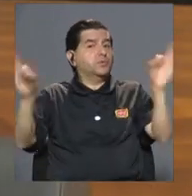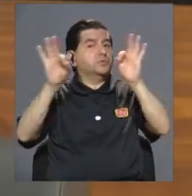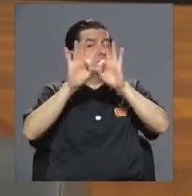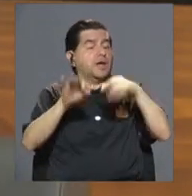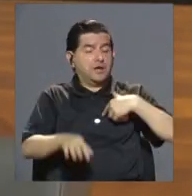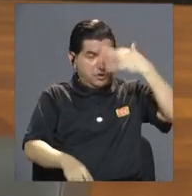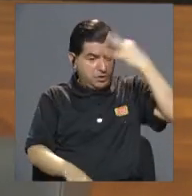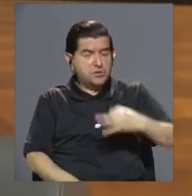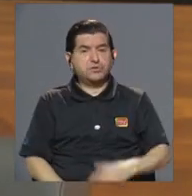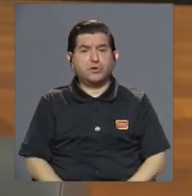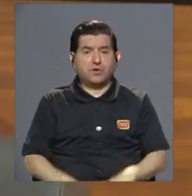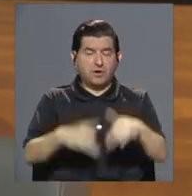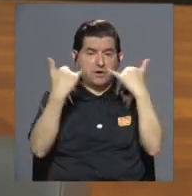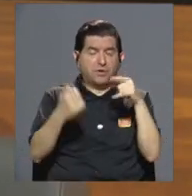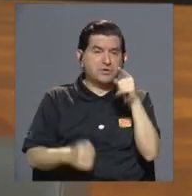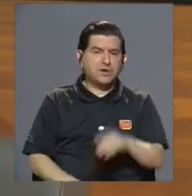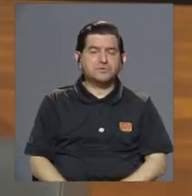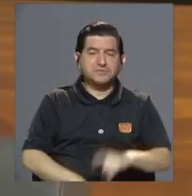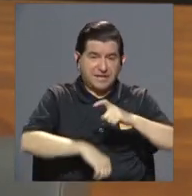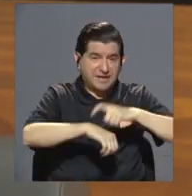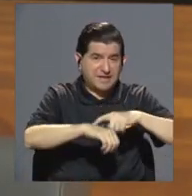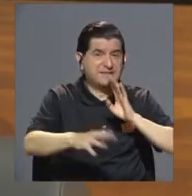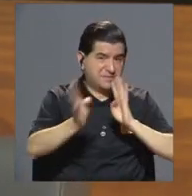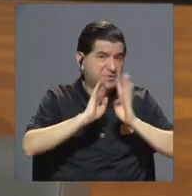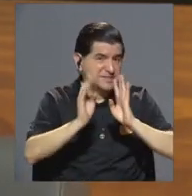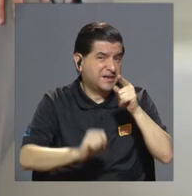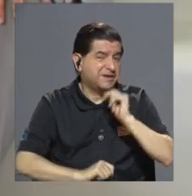Me parece que ya le están jalando el aire con el tiempo.